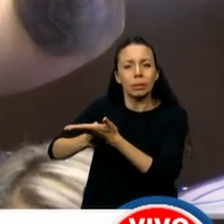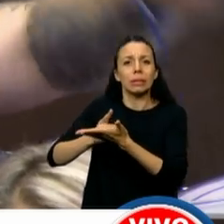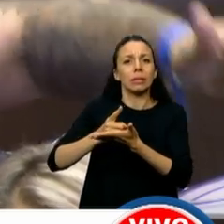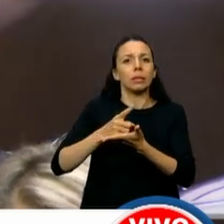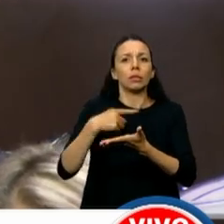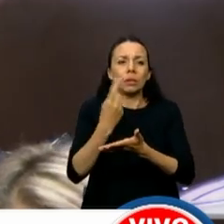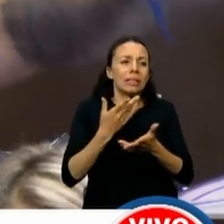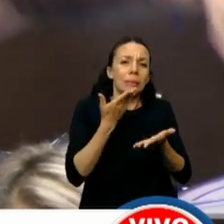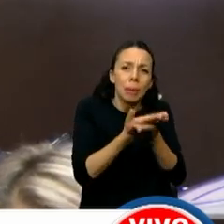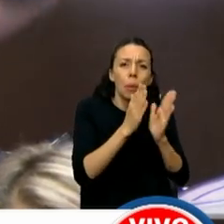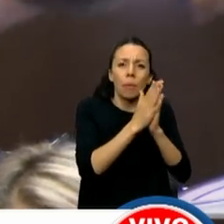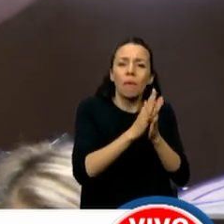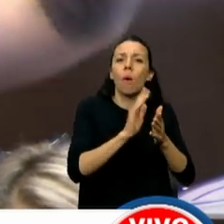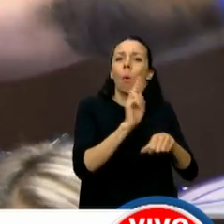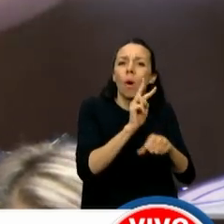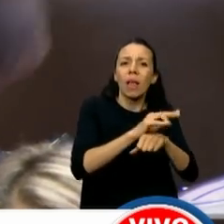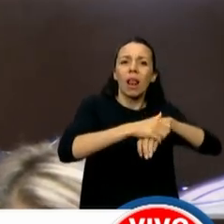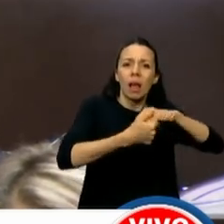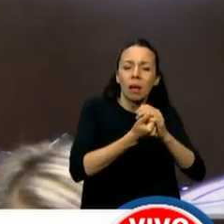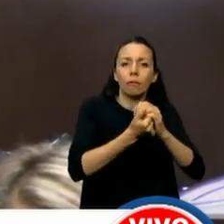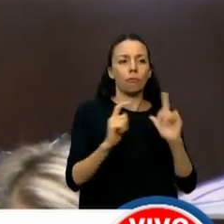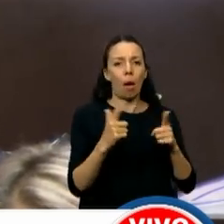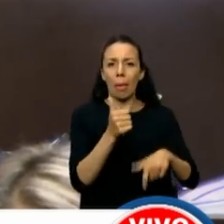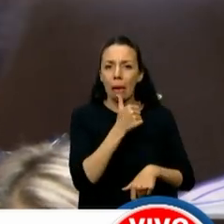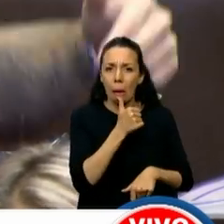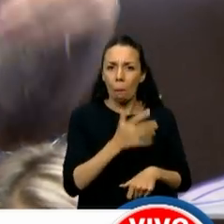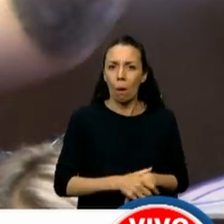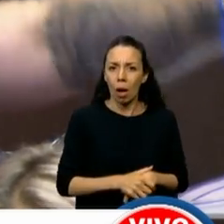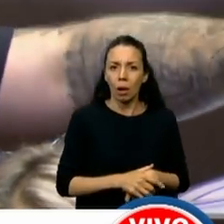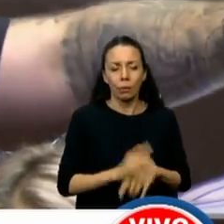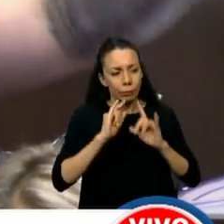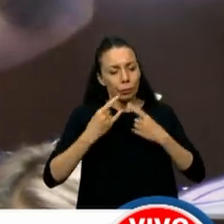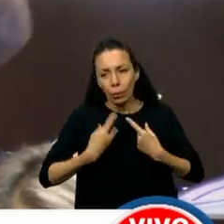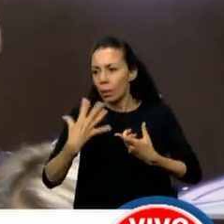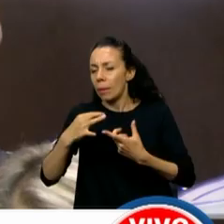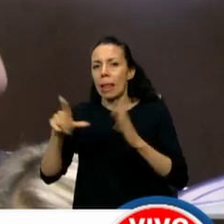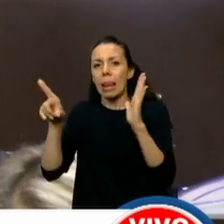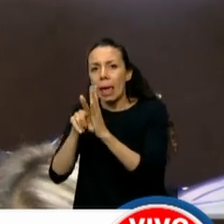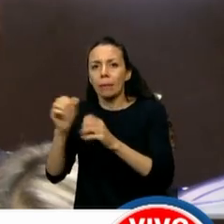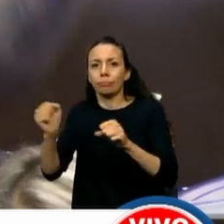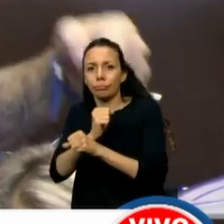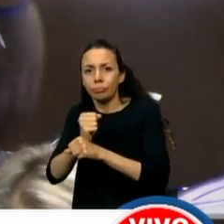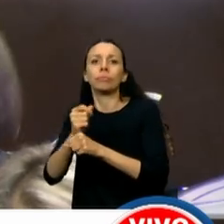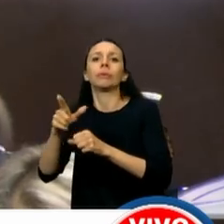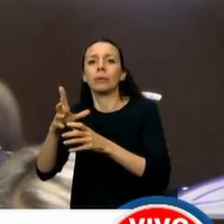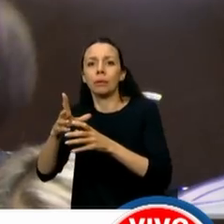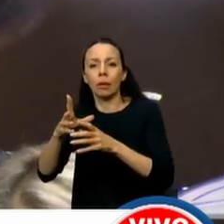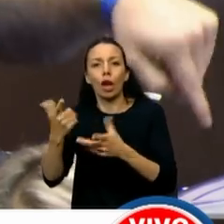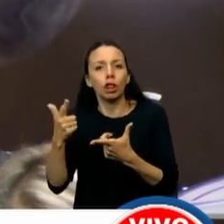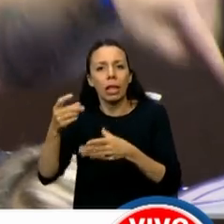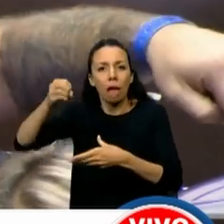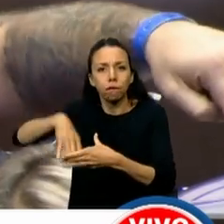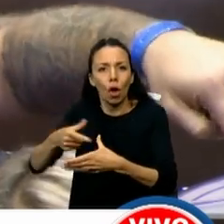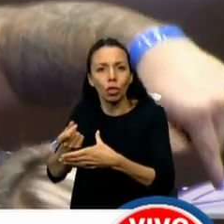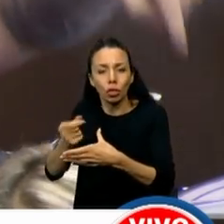sanitariamente lavándose la mano de mano tenían agua tuvimos que venimos nosotros a ponerle fondo una ley que ustedes sancionaron que no tenían fondo nos